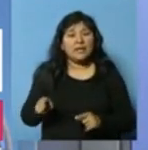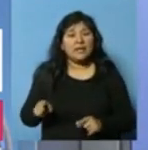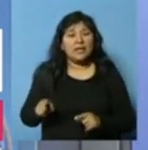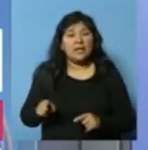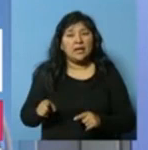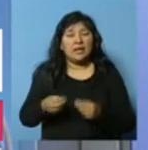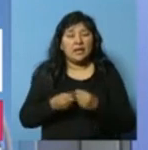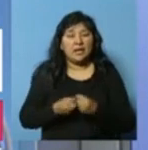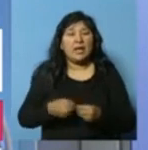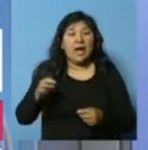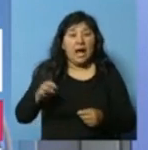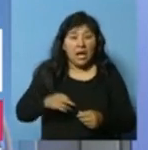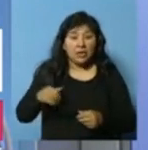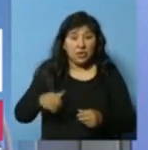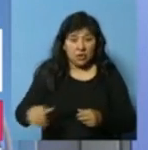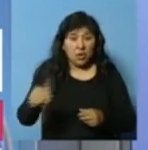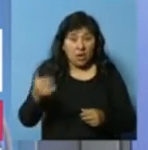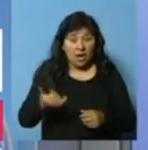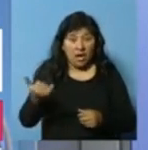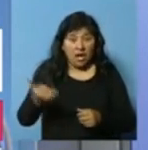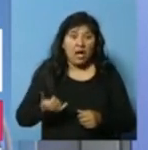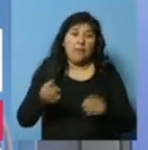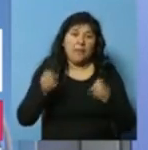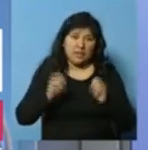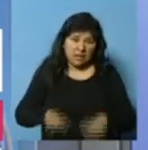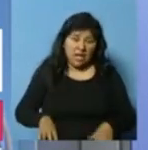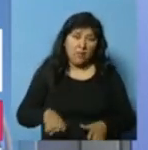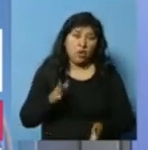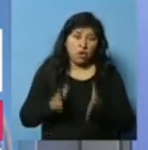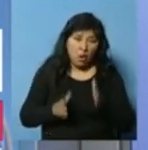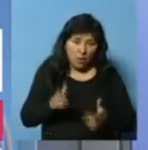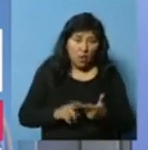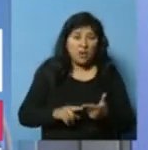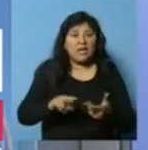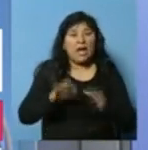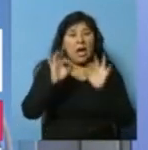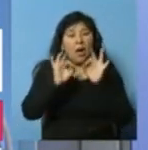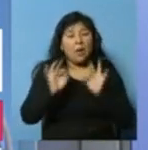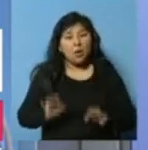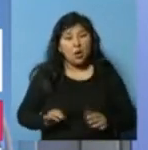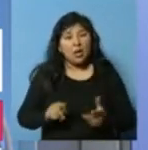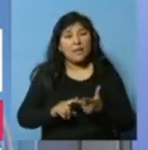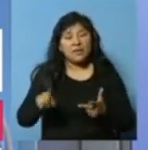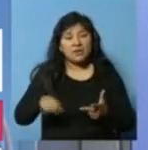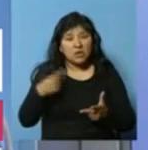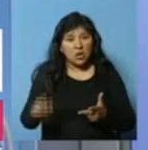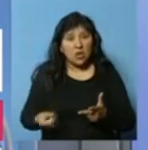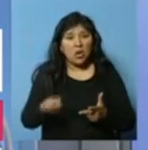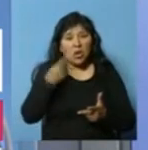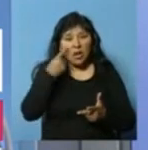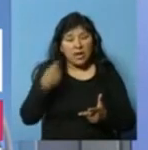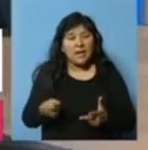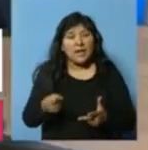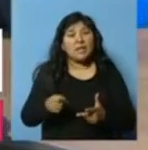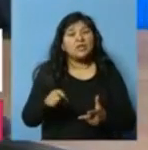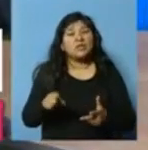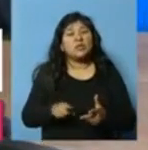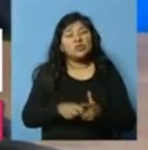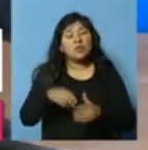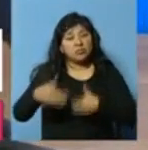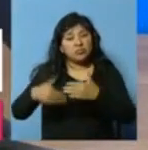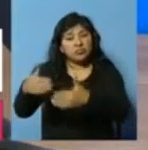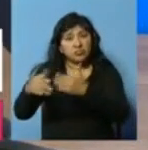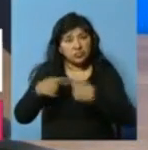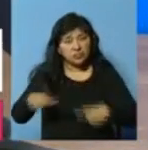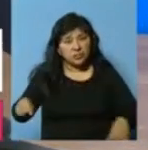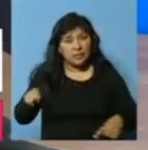año hemos empezado robots de programación como una orientación elegir sustentabilidad el año pasado ha